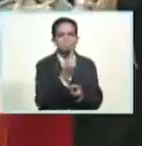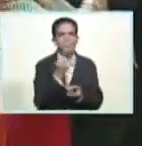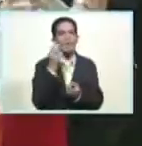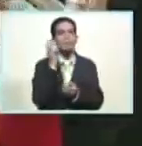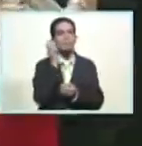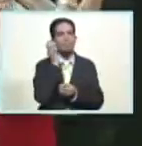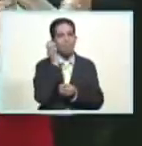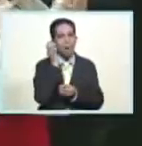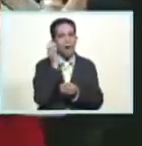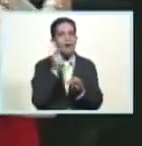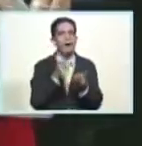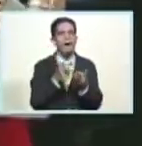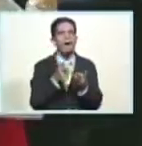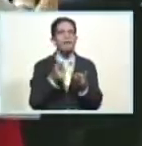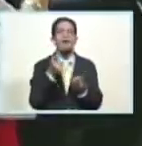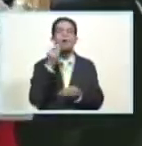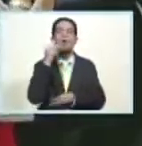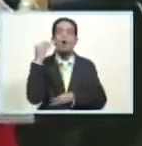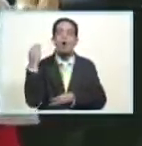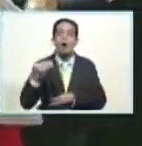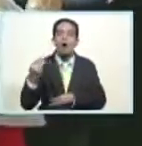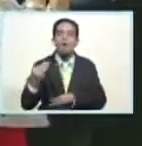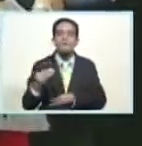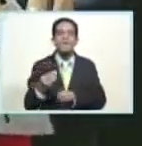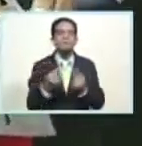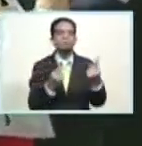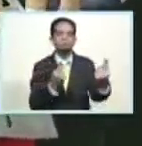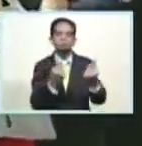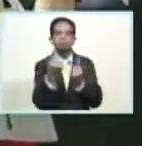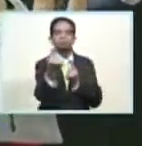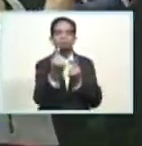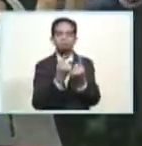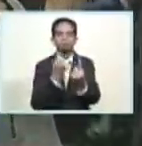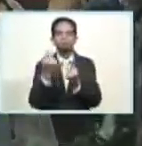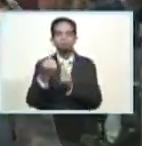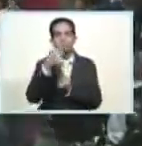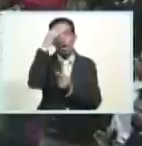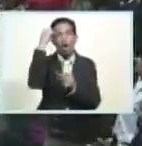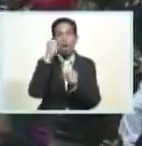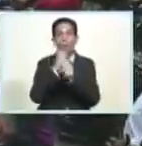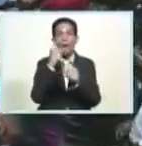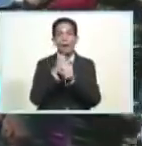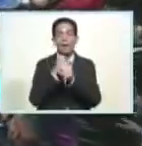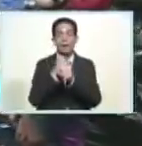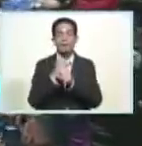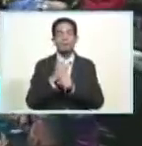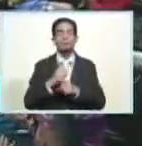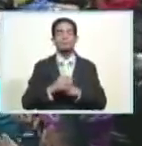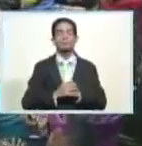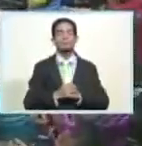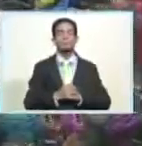propuestas. Quiero escuchar a la juventud. Quiero escuchar a la clase obrera.